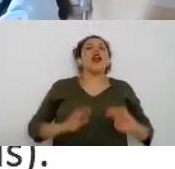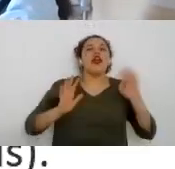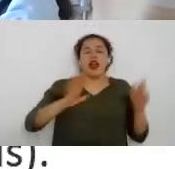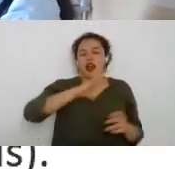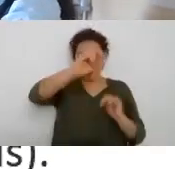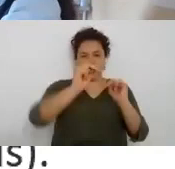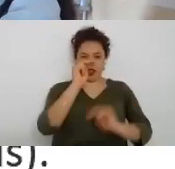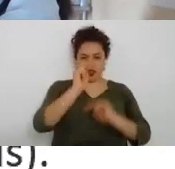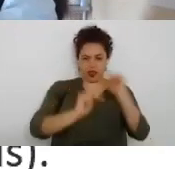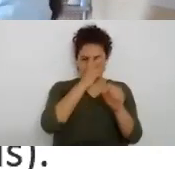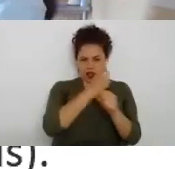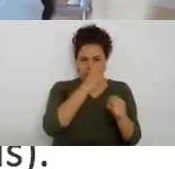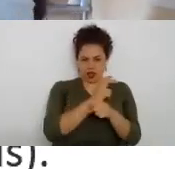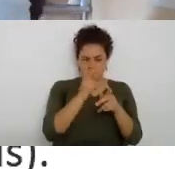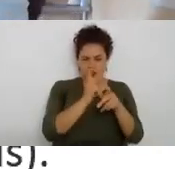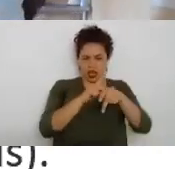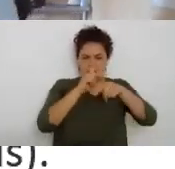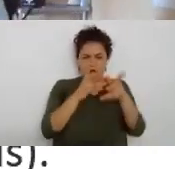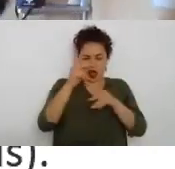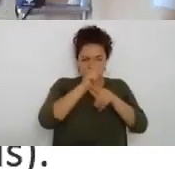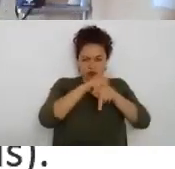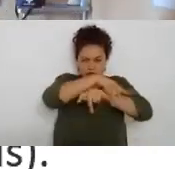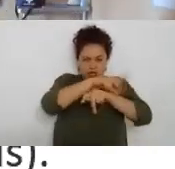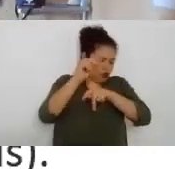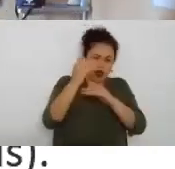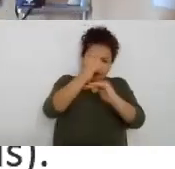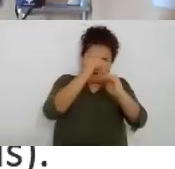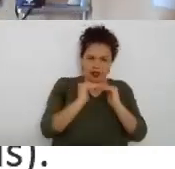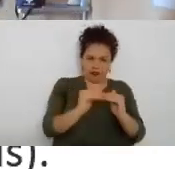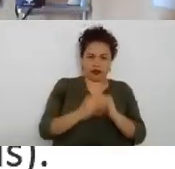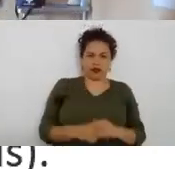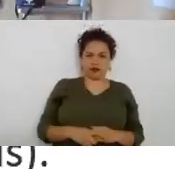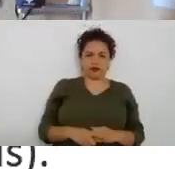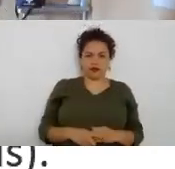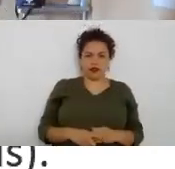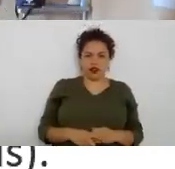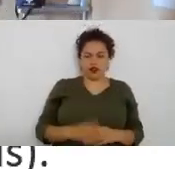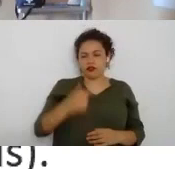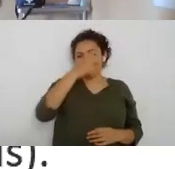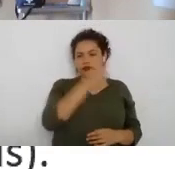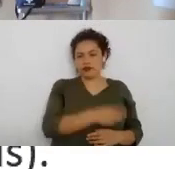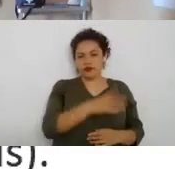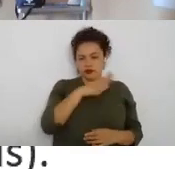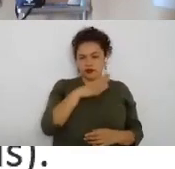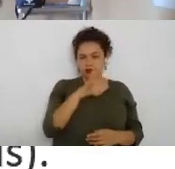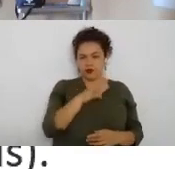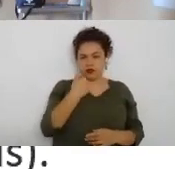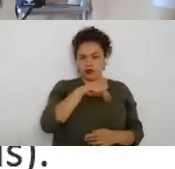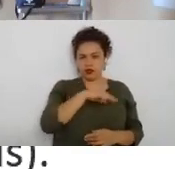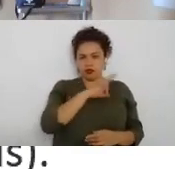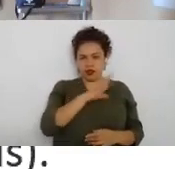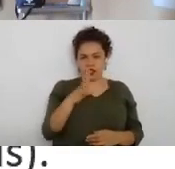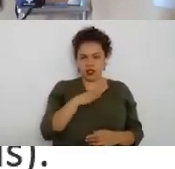segunda capa de la piel, la profundidad va a ser mayor. ¿Qué capa de piel decíamos que seguíamos?